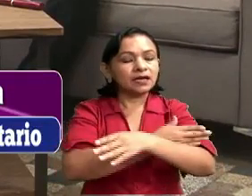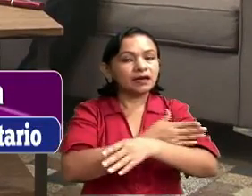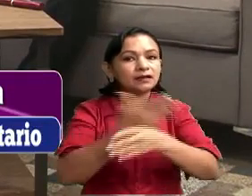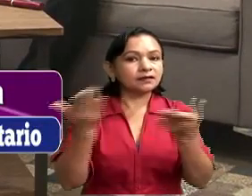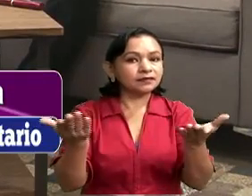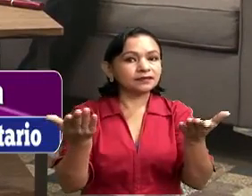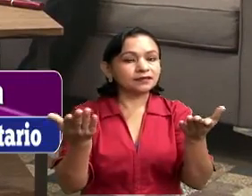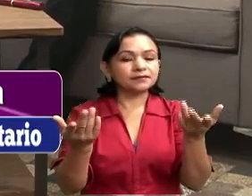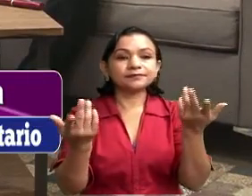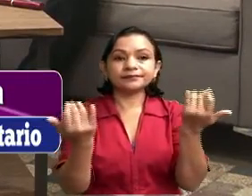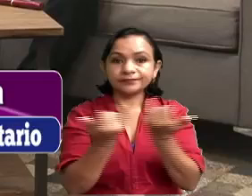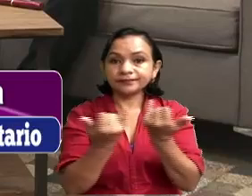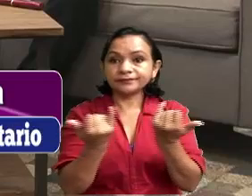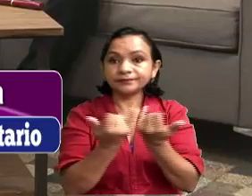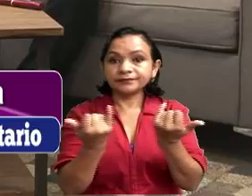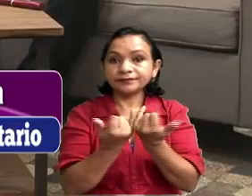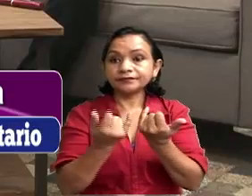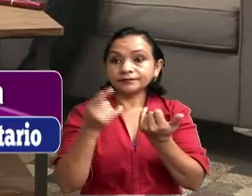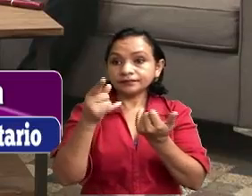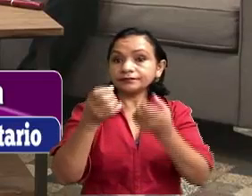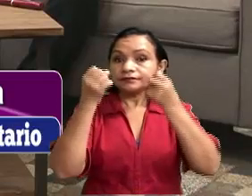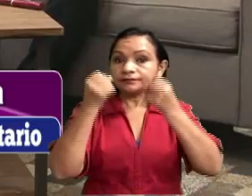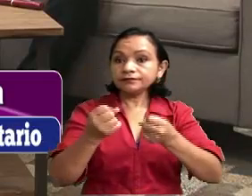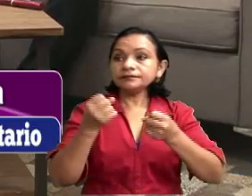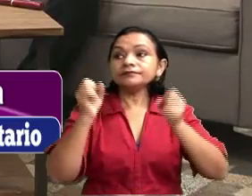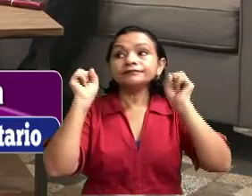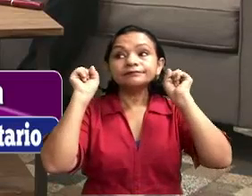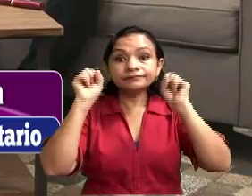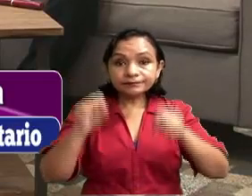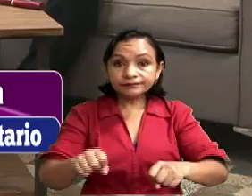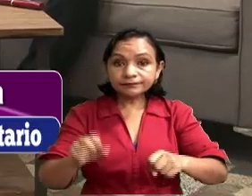eso, Elmer, también se ha logrado